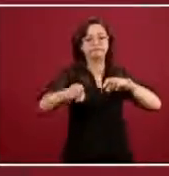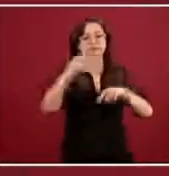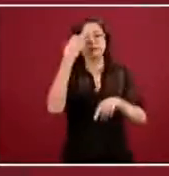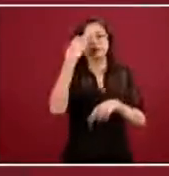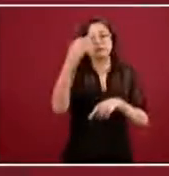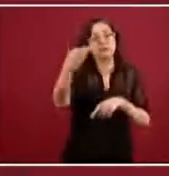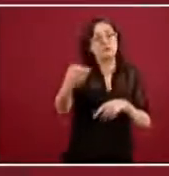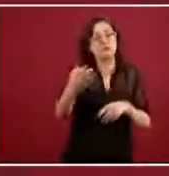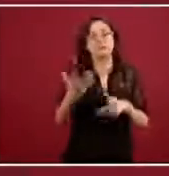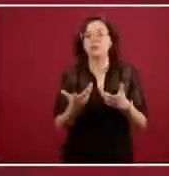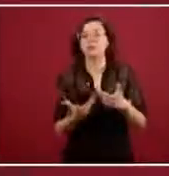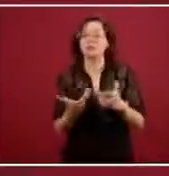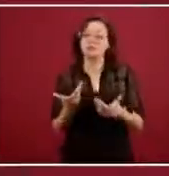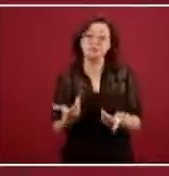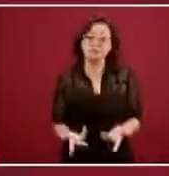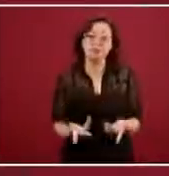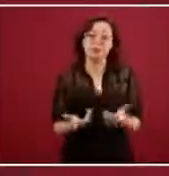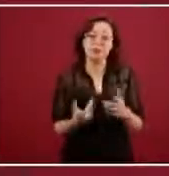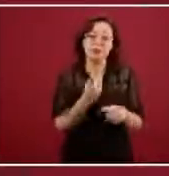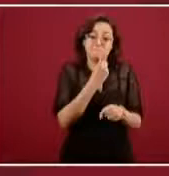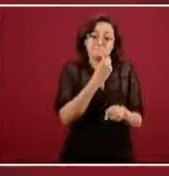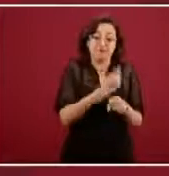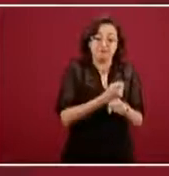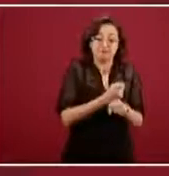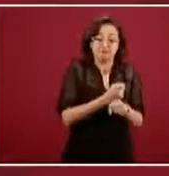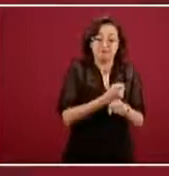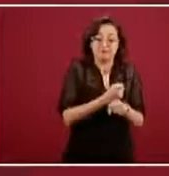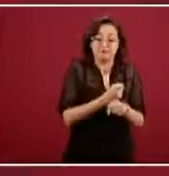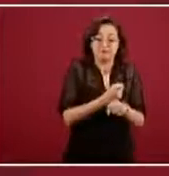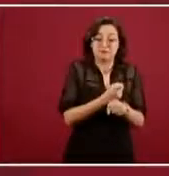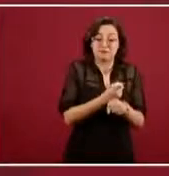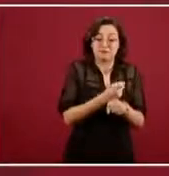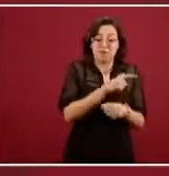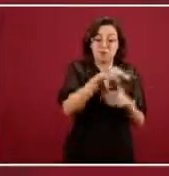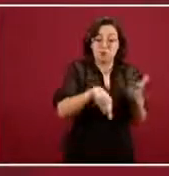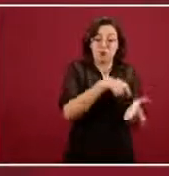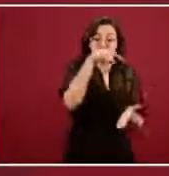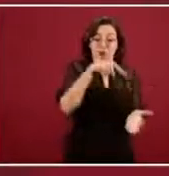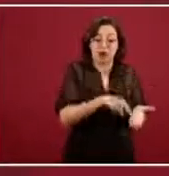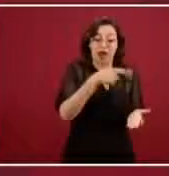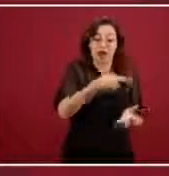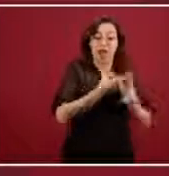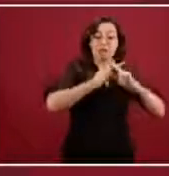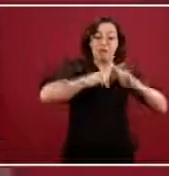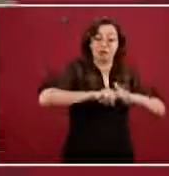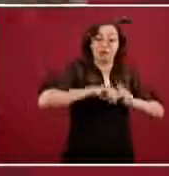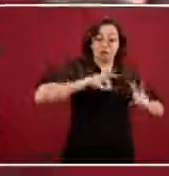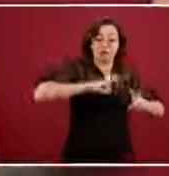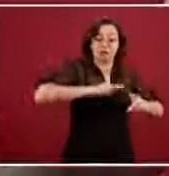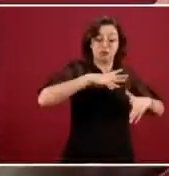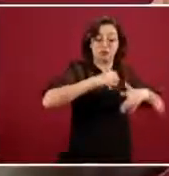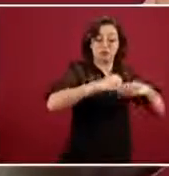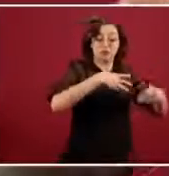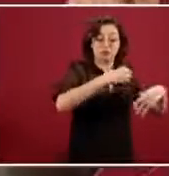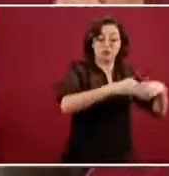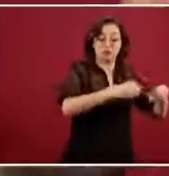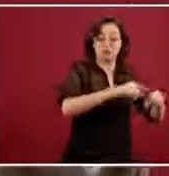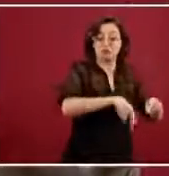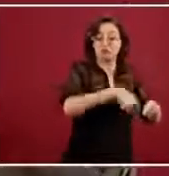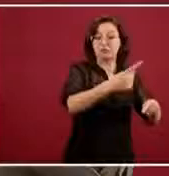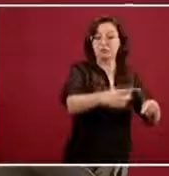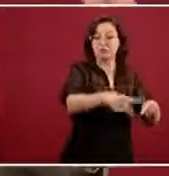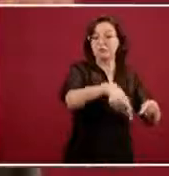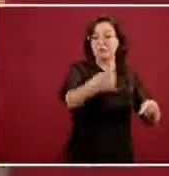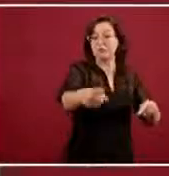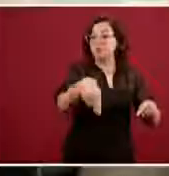tiempo muy importante entre la primera localidad que fue afectada y la última localidad que fue